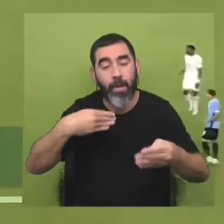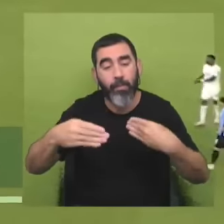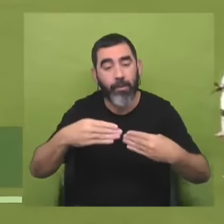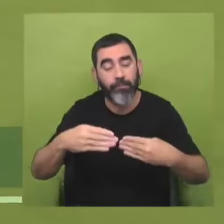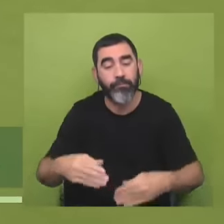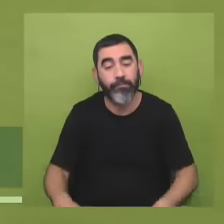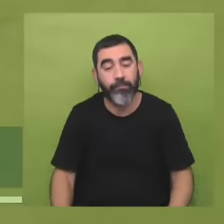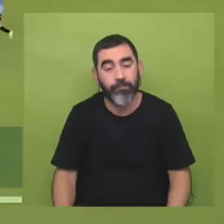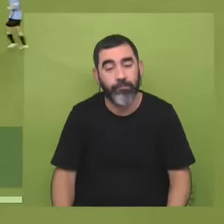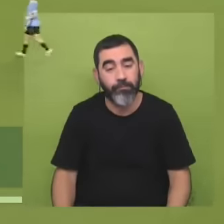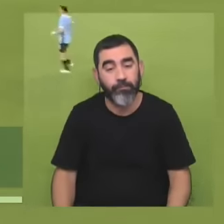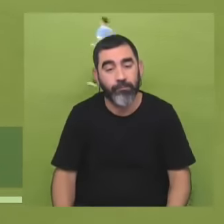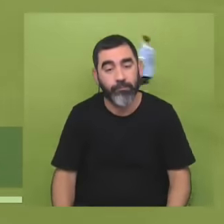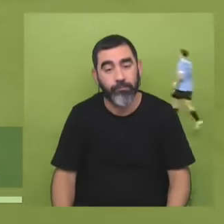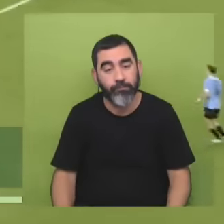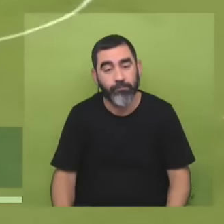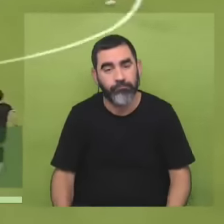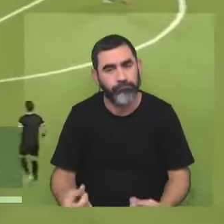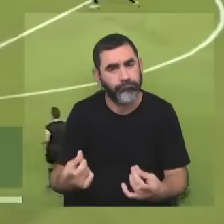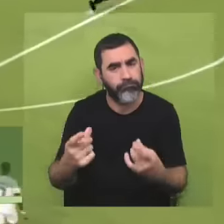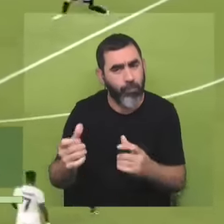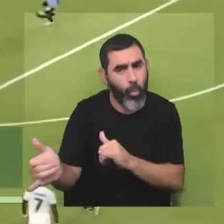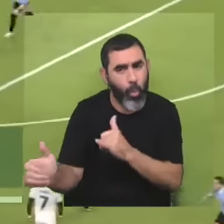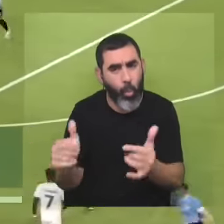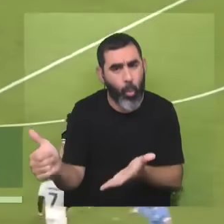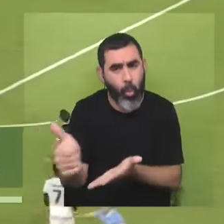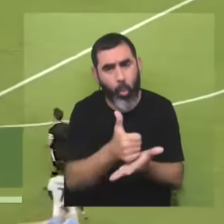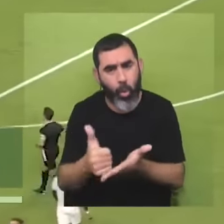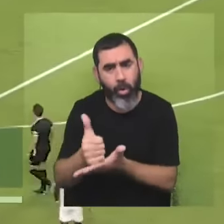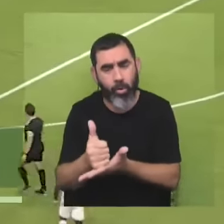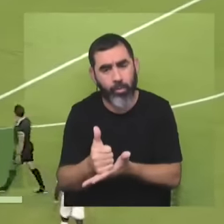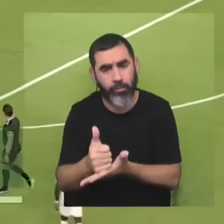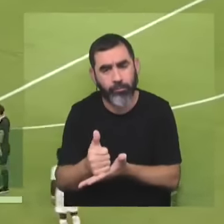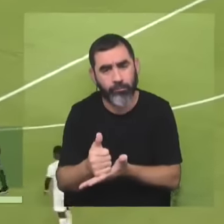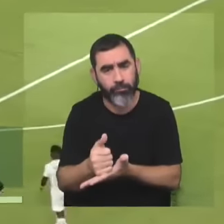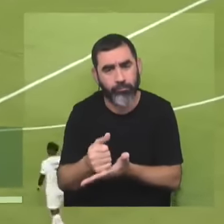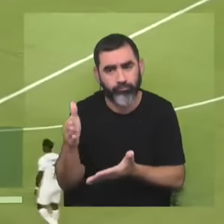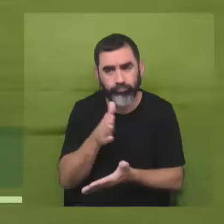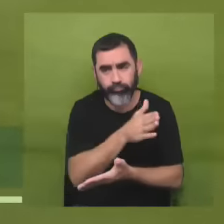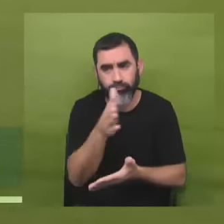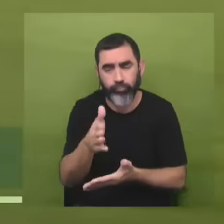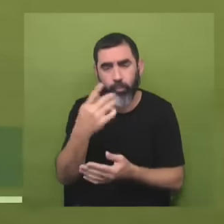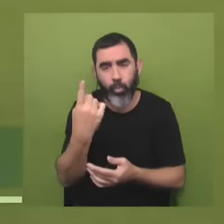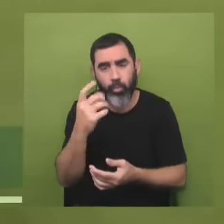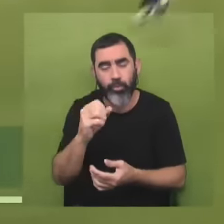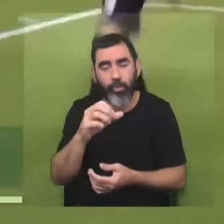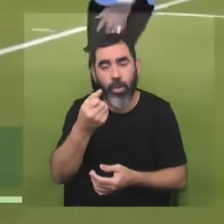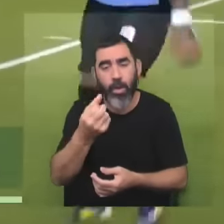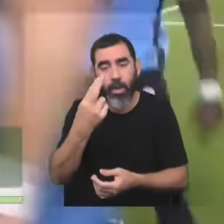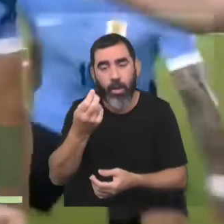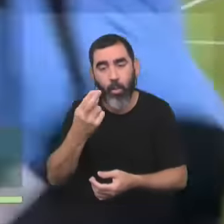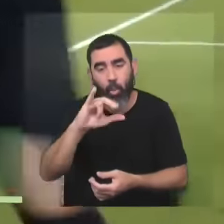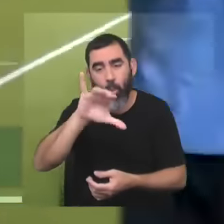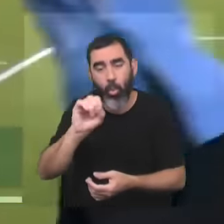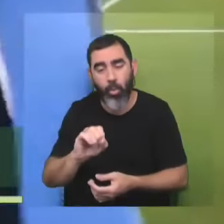dirigidos por Marcelo bielsa mostraron intensidad en el juego llegada al arco rival y juego colectivo pero sufrieron en el arranque de segundo tiempo